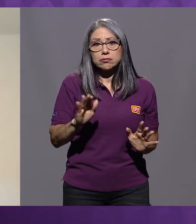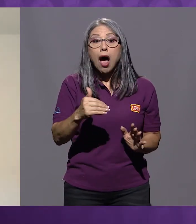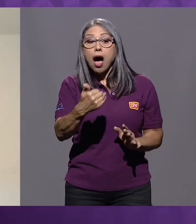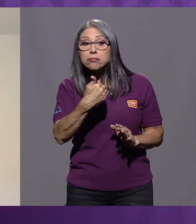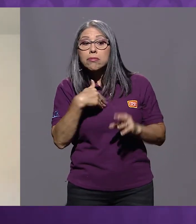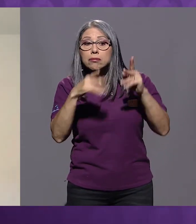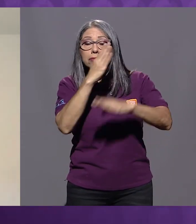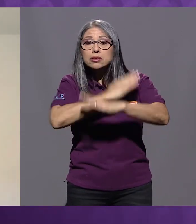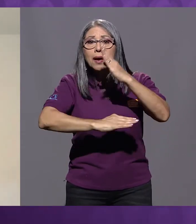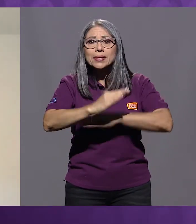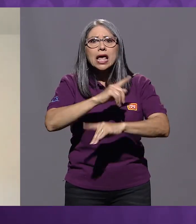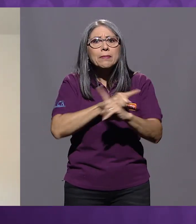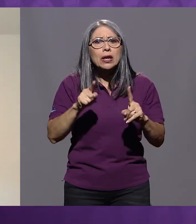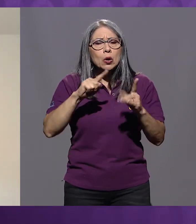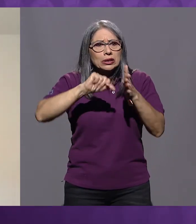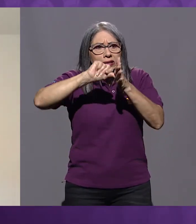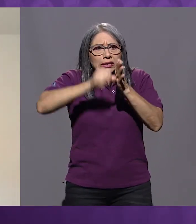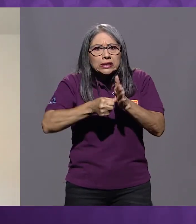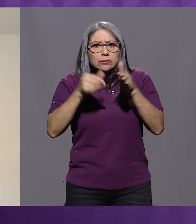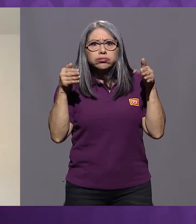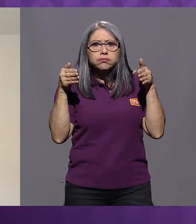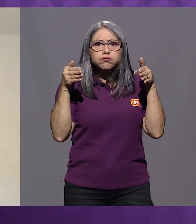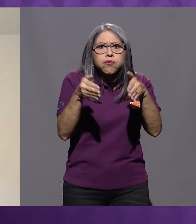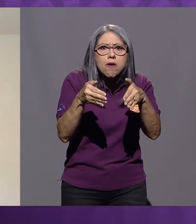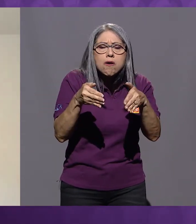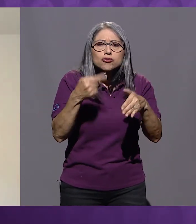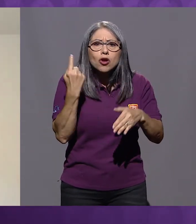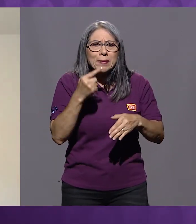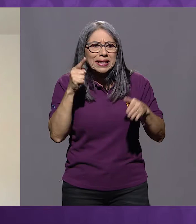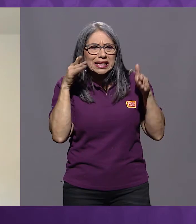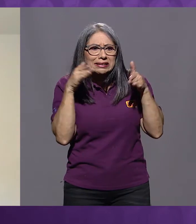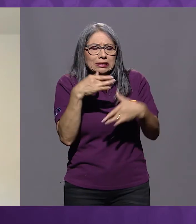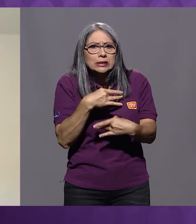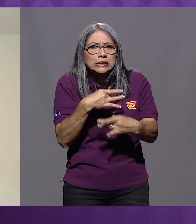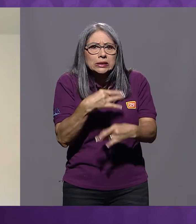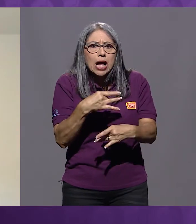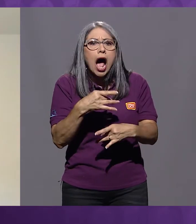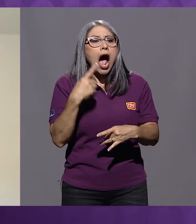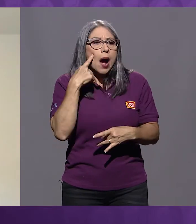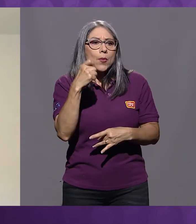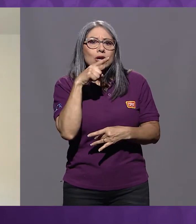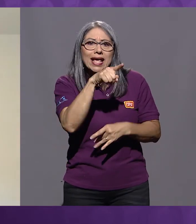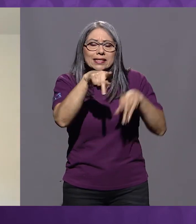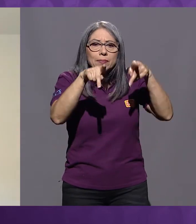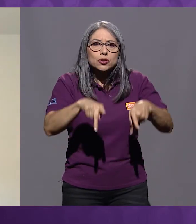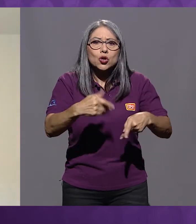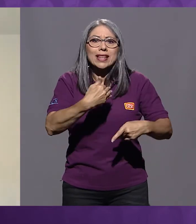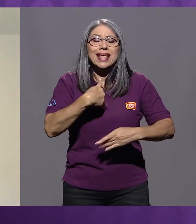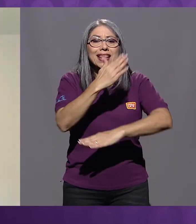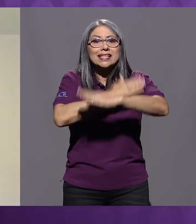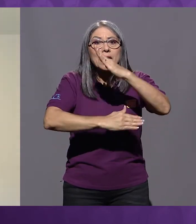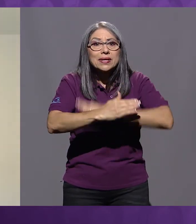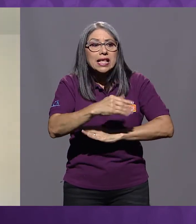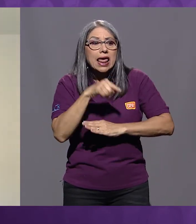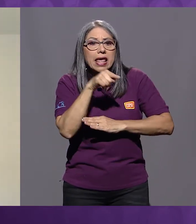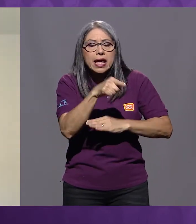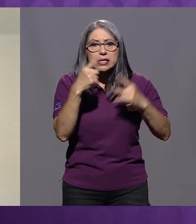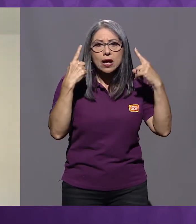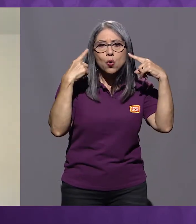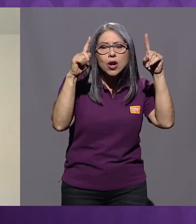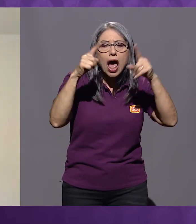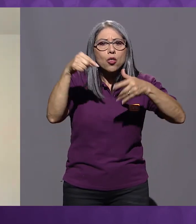no enfocarse de que en el hecho de que porque tiene una discapacidad ha